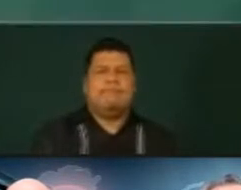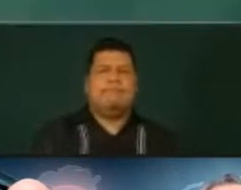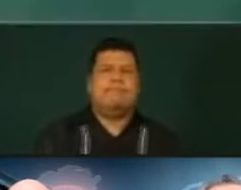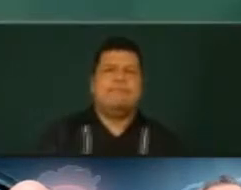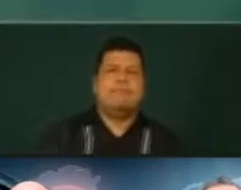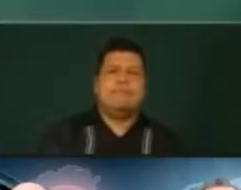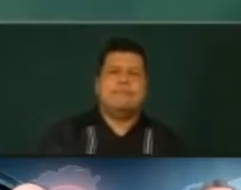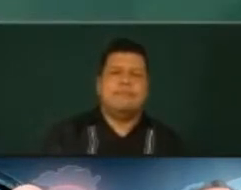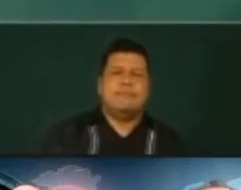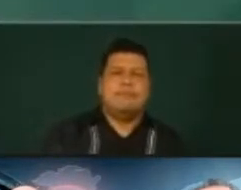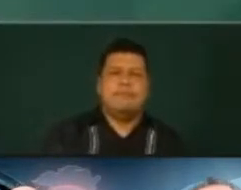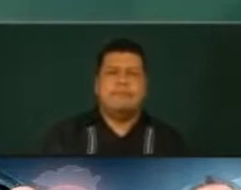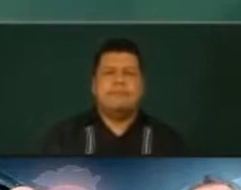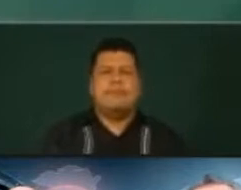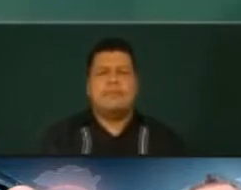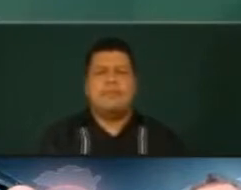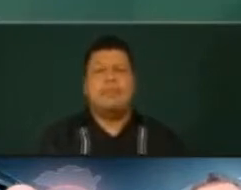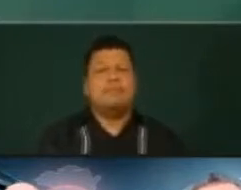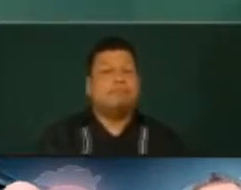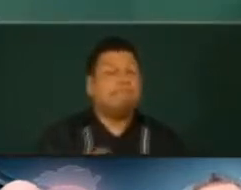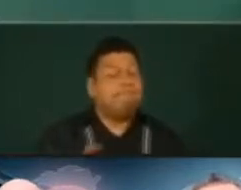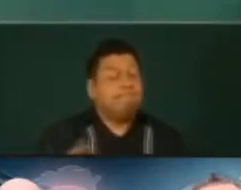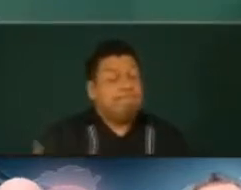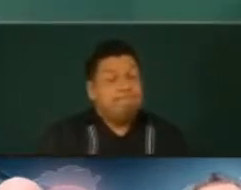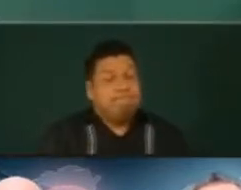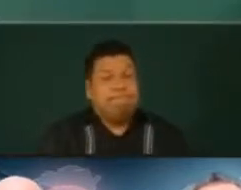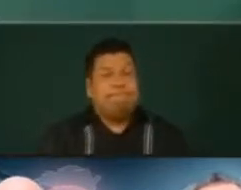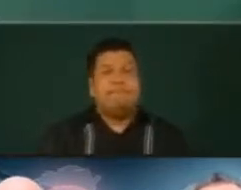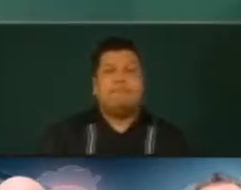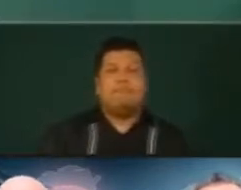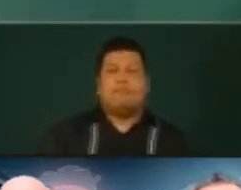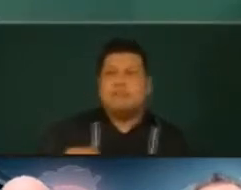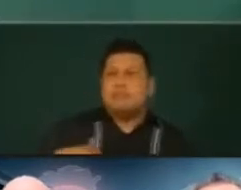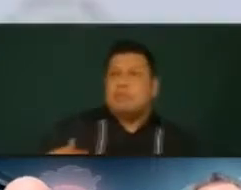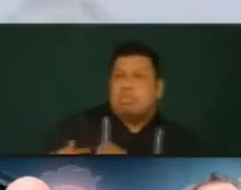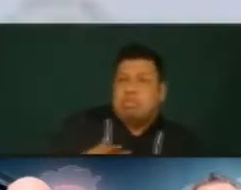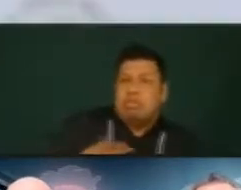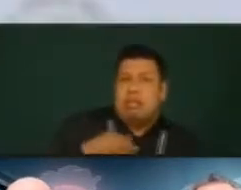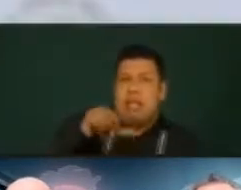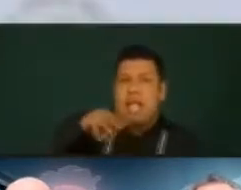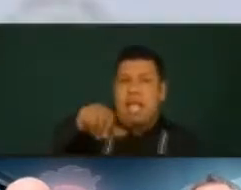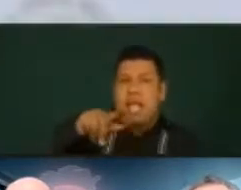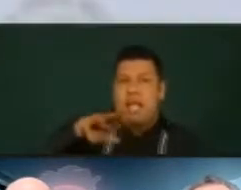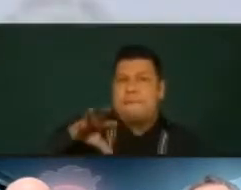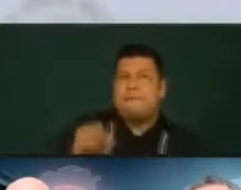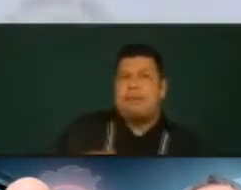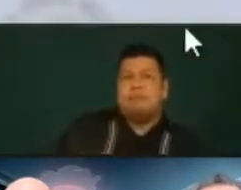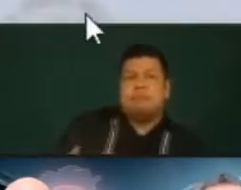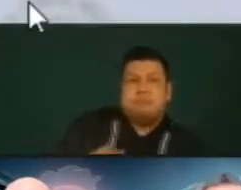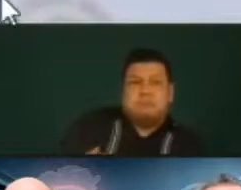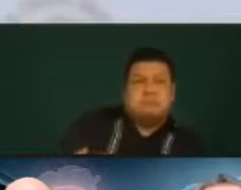A mí me gustaría dar una recomendación a todo el pueblo de México. Aquí en Europa,